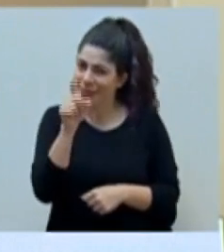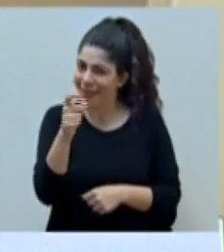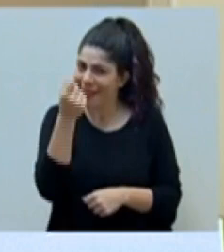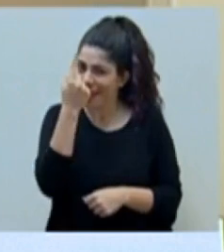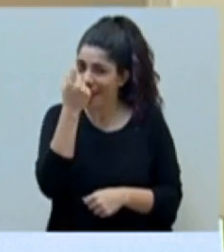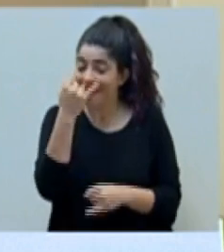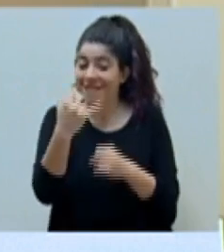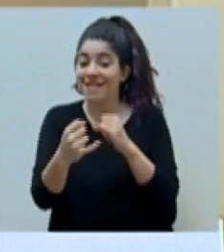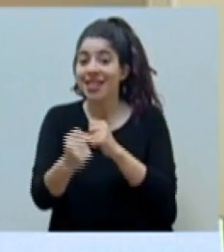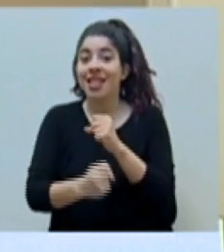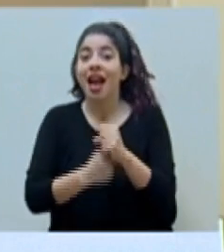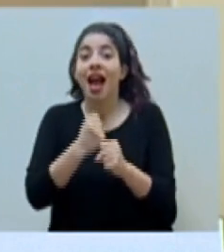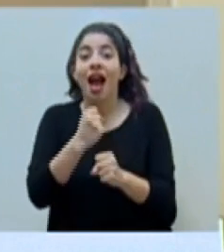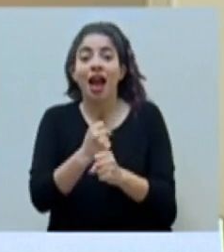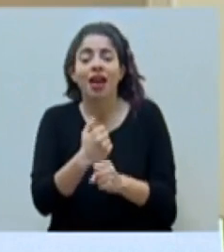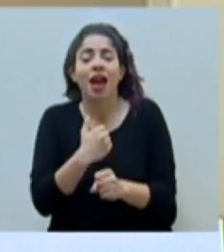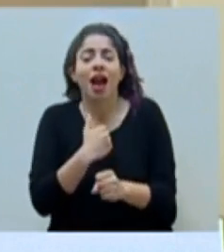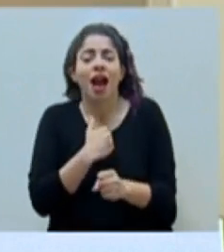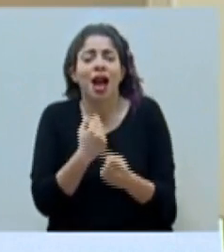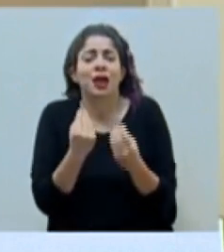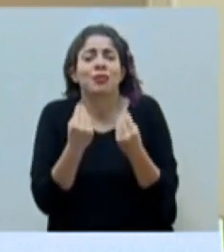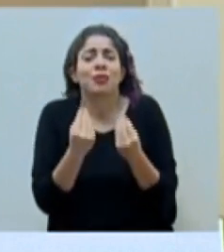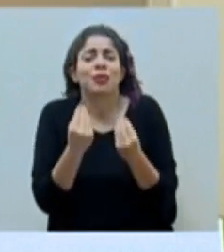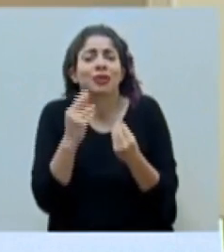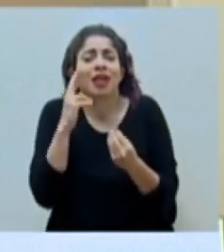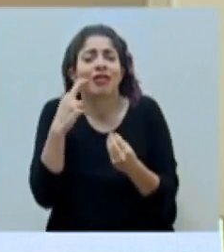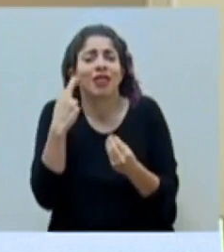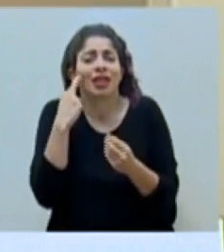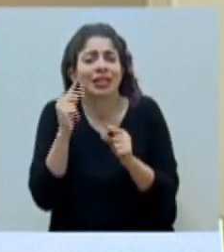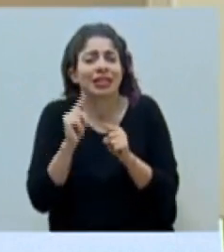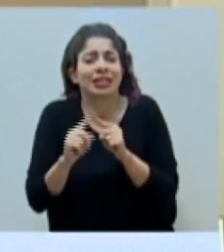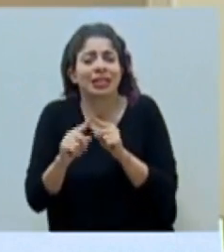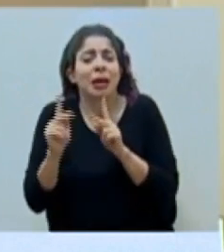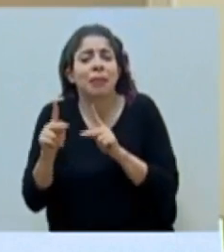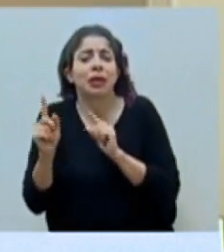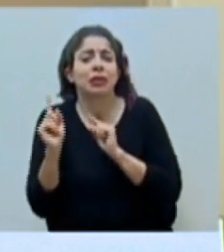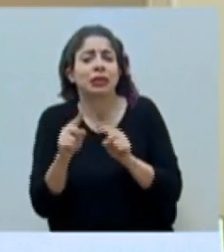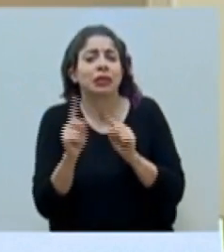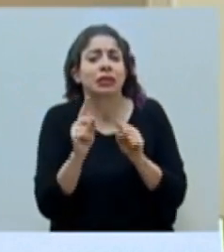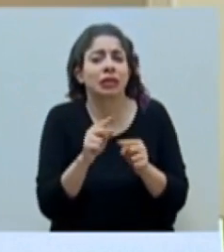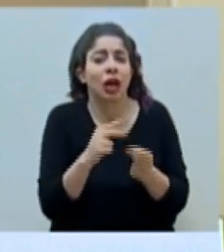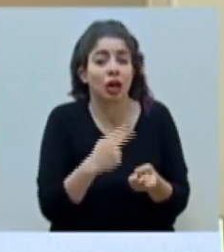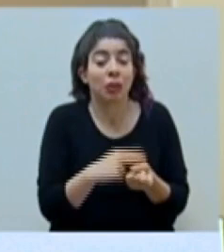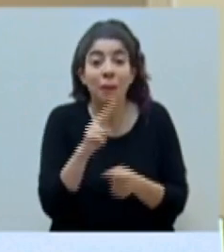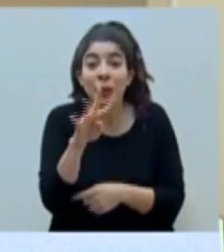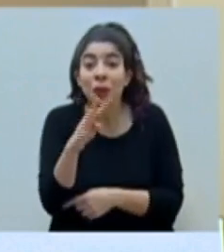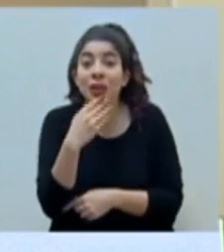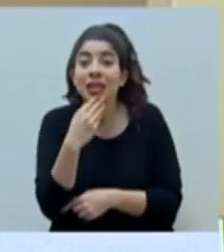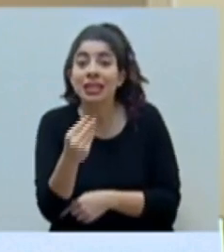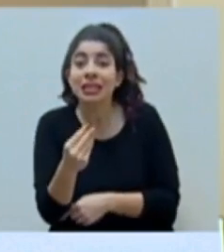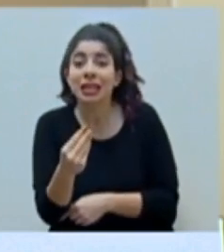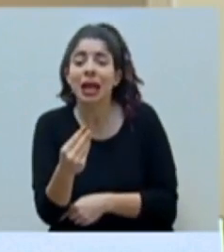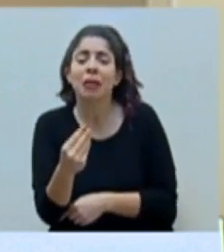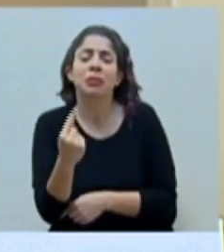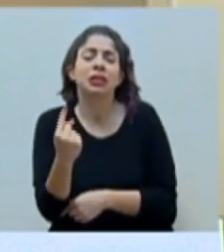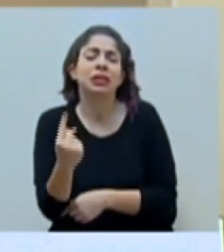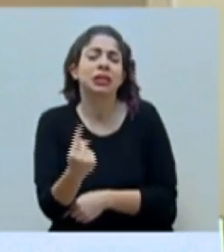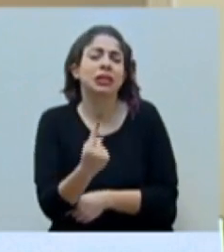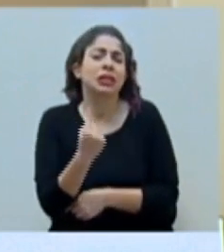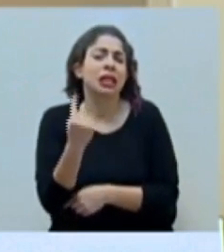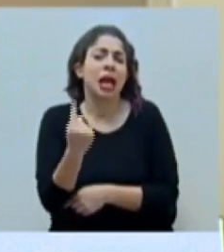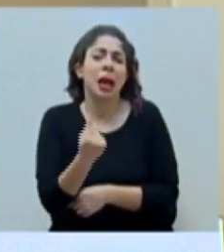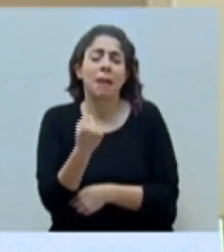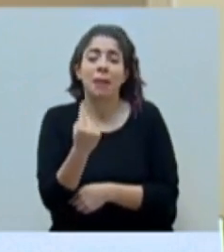que en el fin de año hay múltiples razones por las que las personas consultan. Los 24 de diciembre, por ejemplo, son característicos